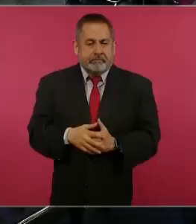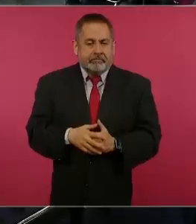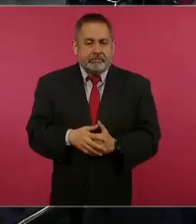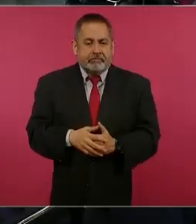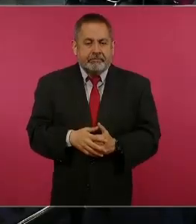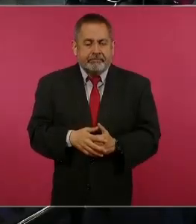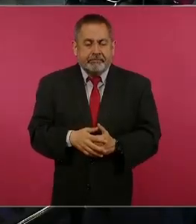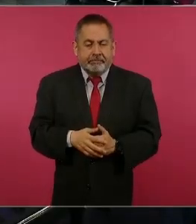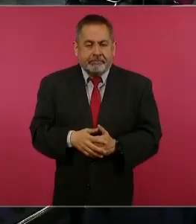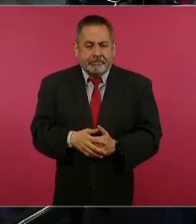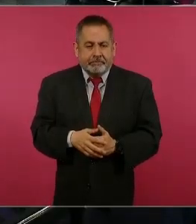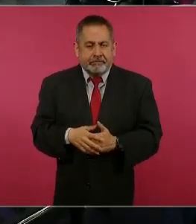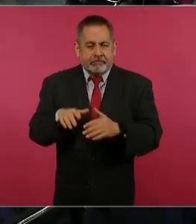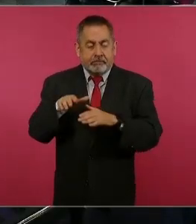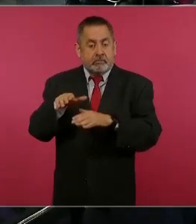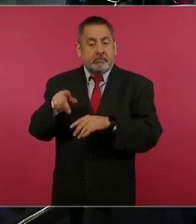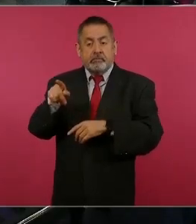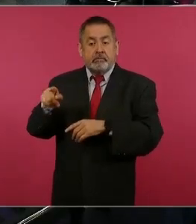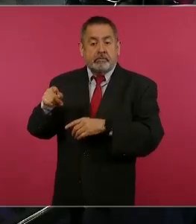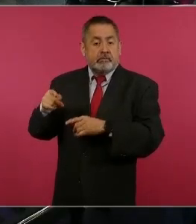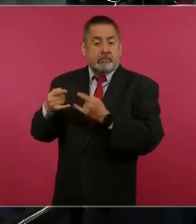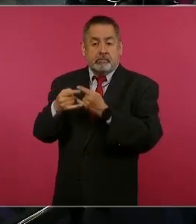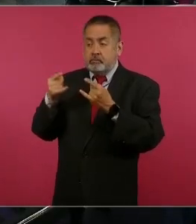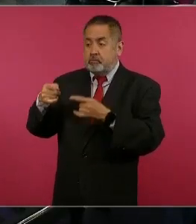sobre su herencia,